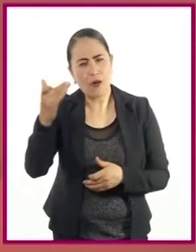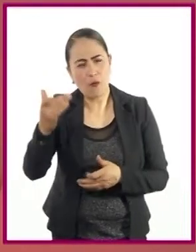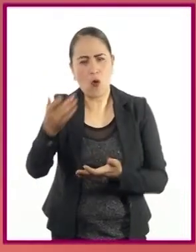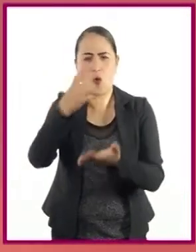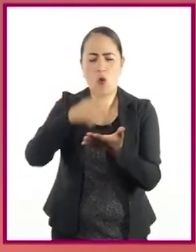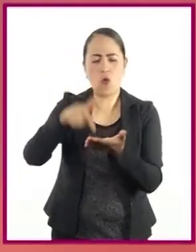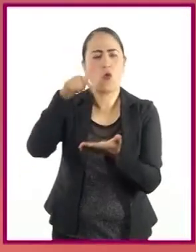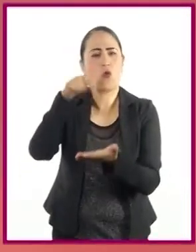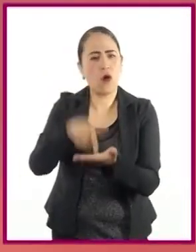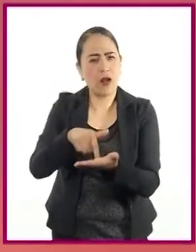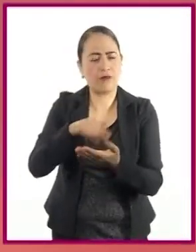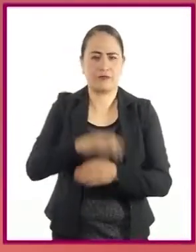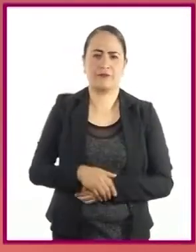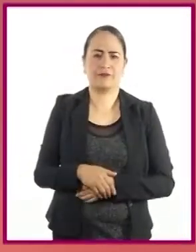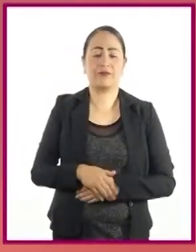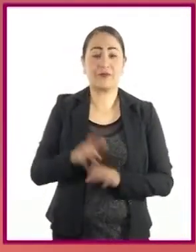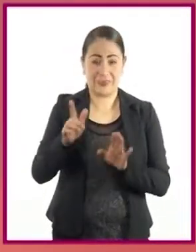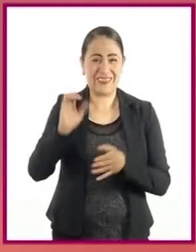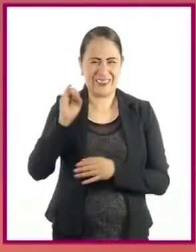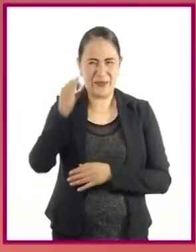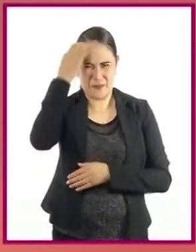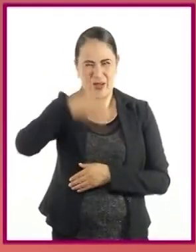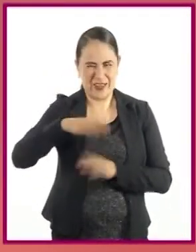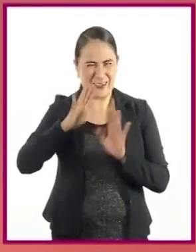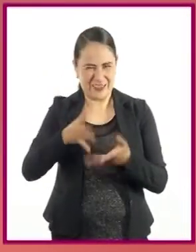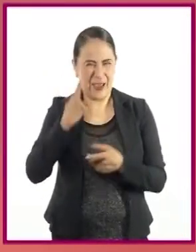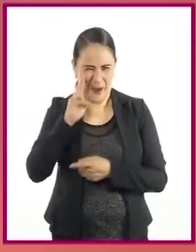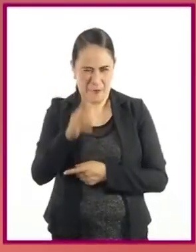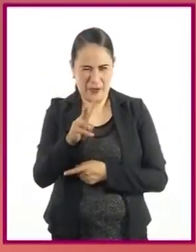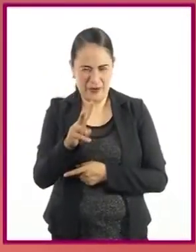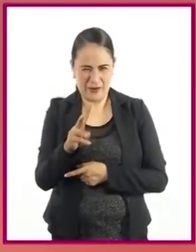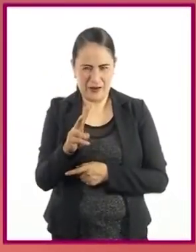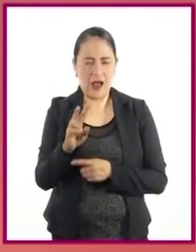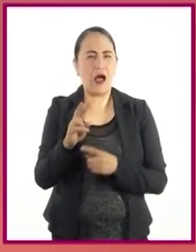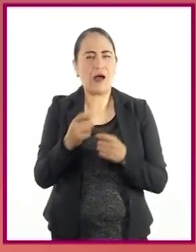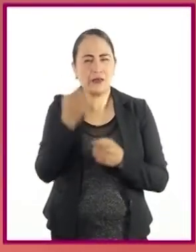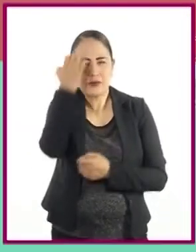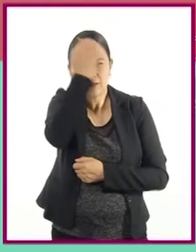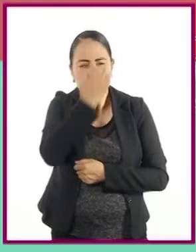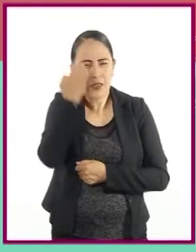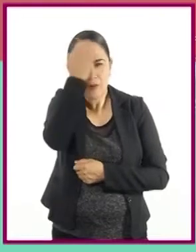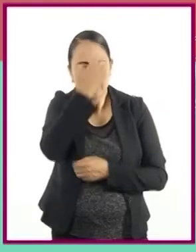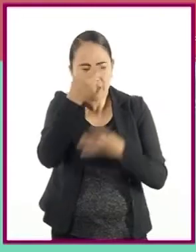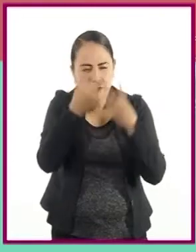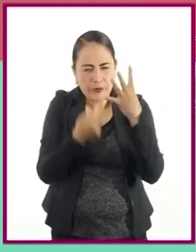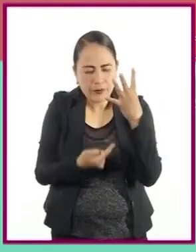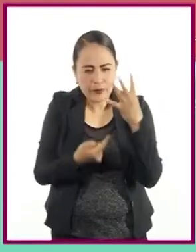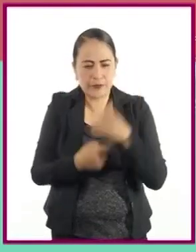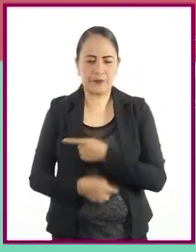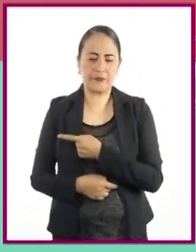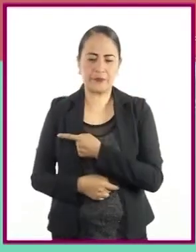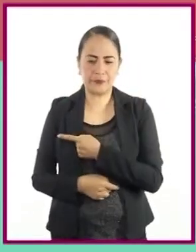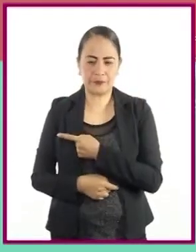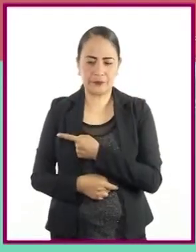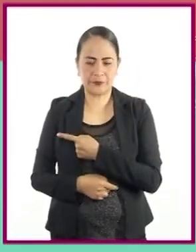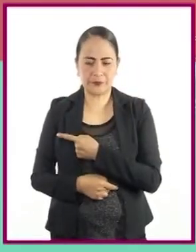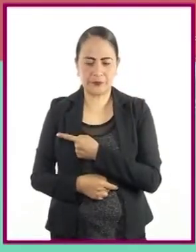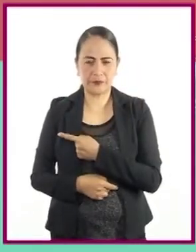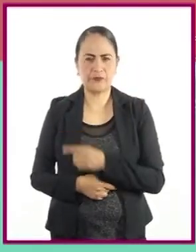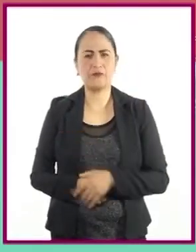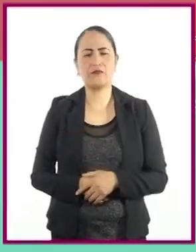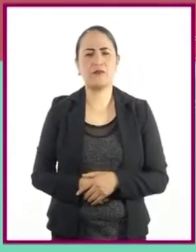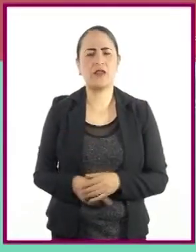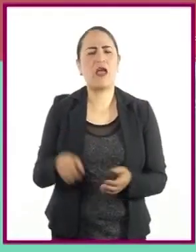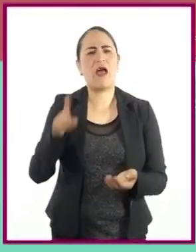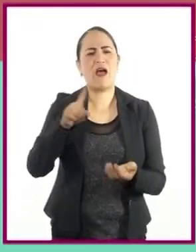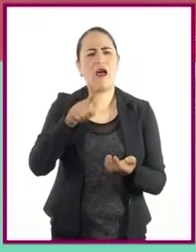nos compartiste esa imagen, usémosla para explorar algunos elementos. ¿Qué detalles del escenario puedes